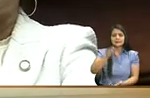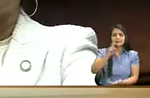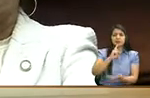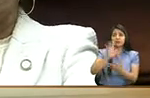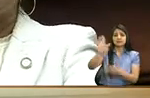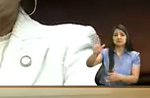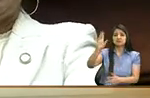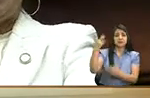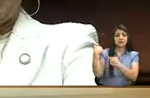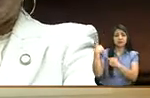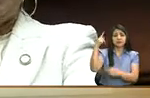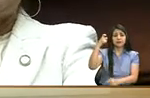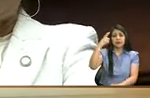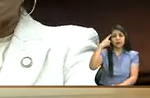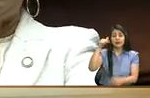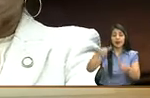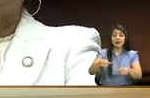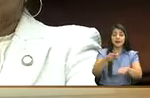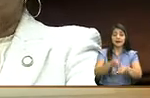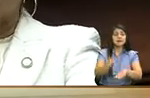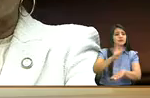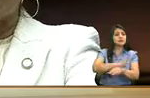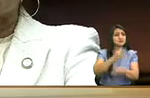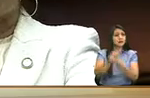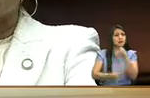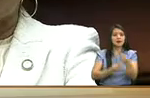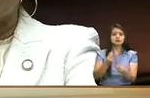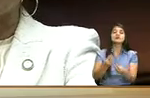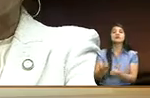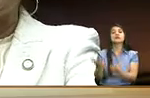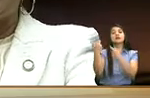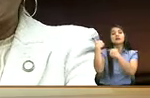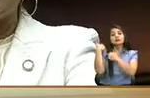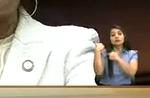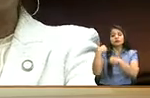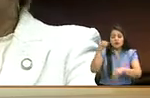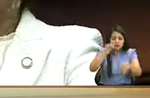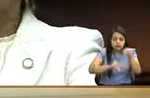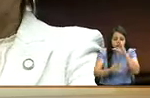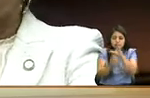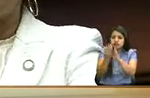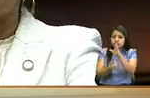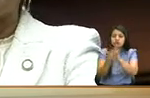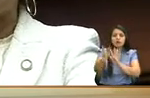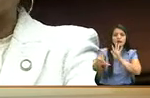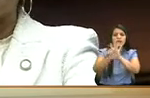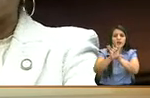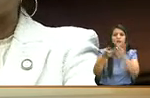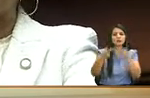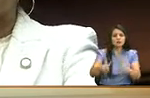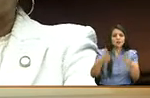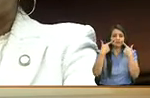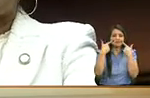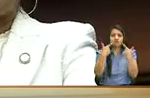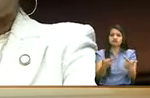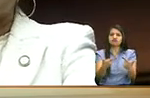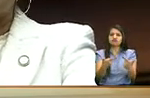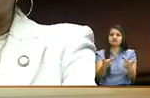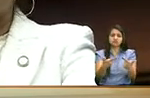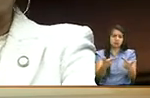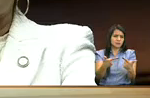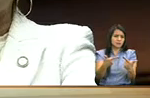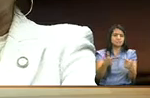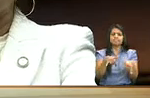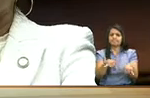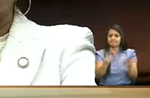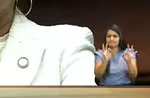al gobierno. A la Asamblea nos corresponde construir leyes y fiscalizar. Este